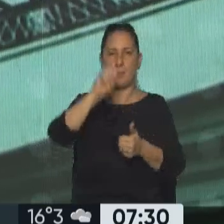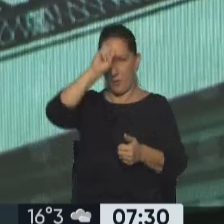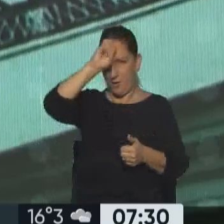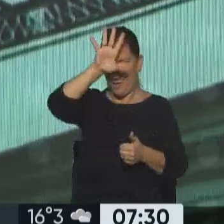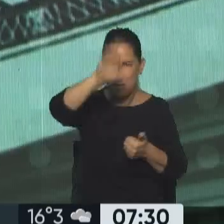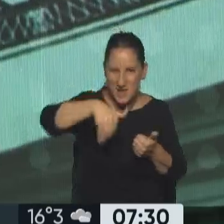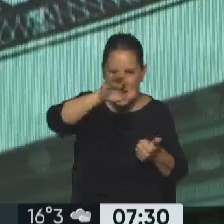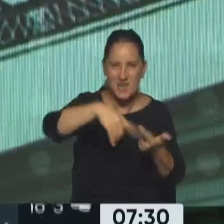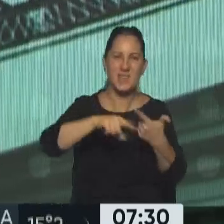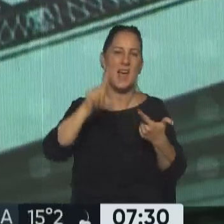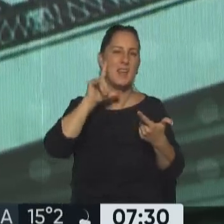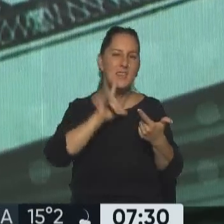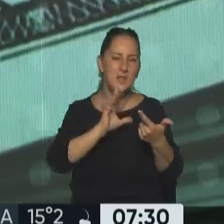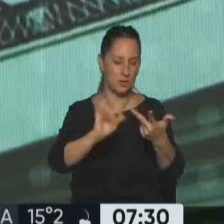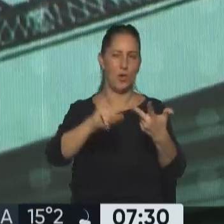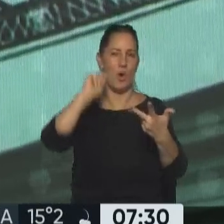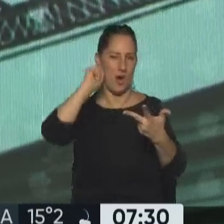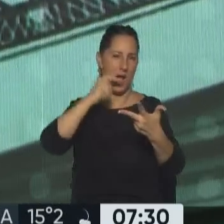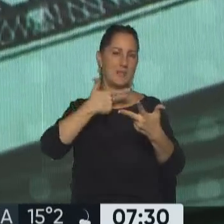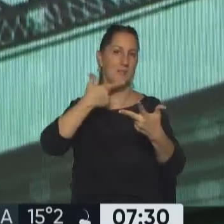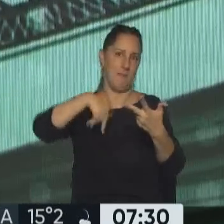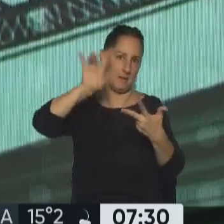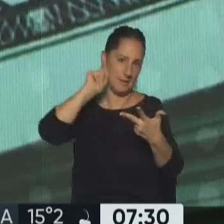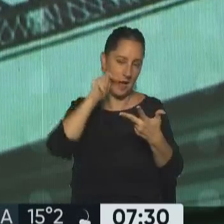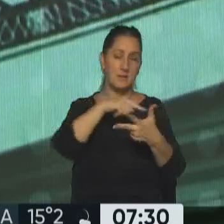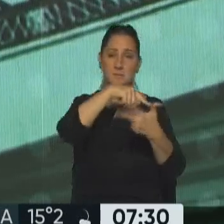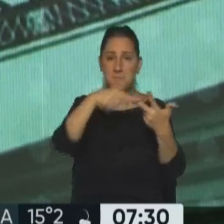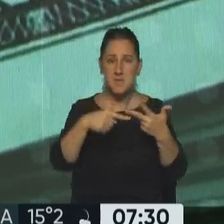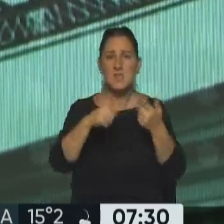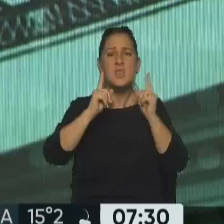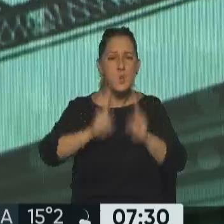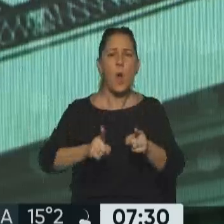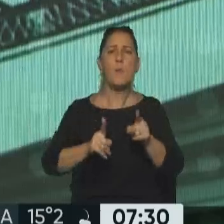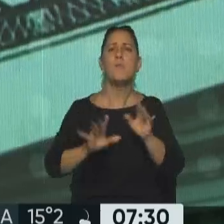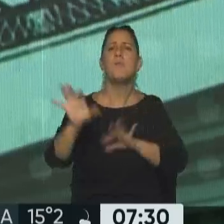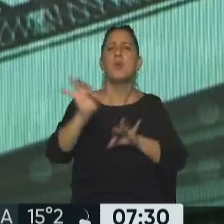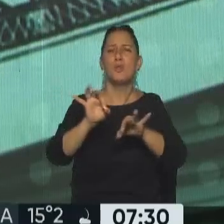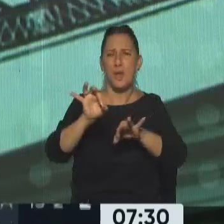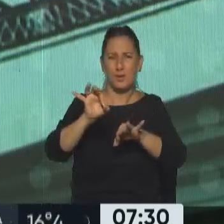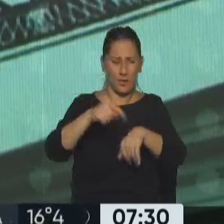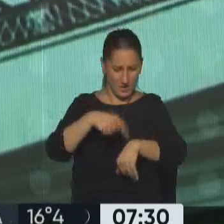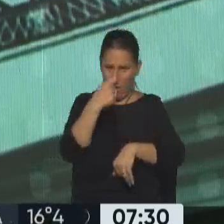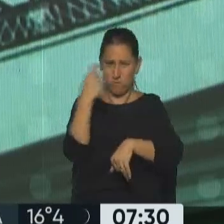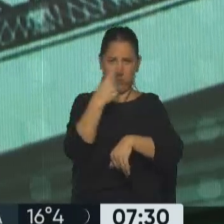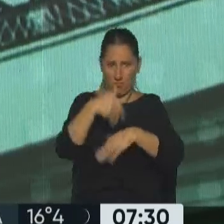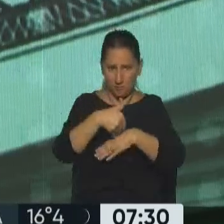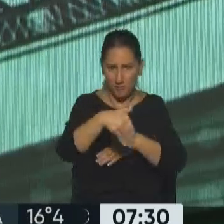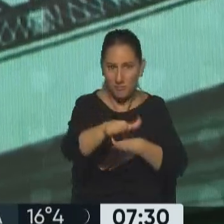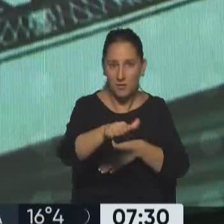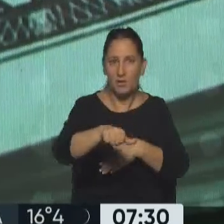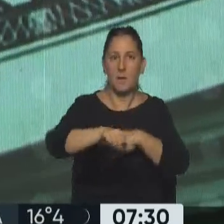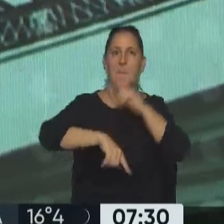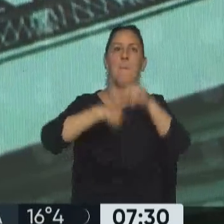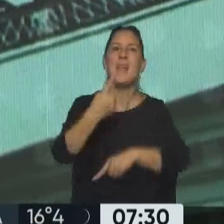digamos, el litio, el gas y demás, el gas sobre todo, y aún así, esos son proyectos a largo plazo, no es que a partir de mañana ya vamos a tener los dólares